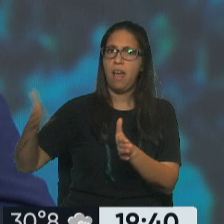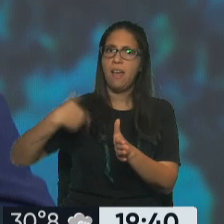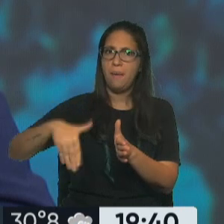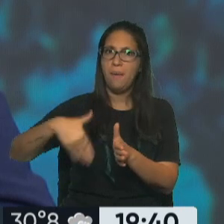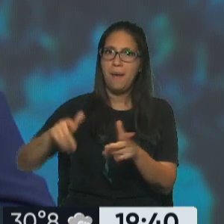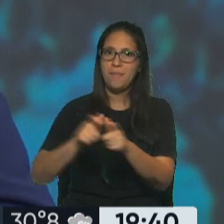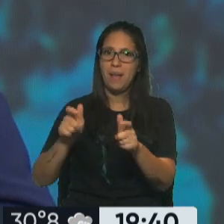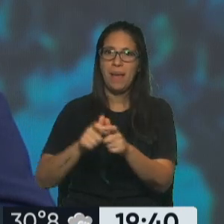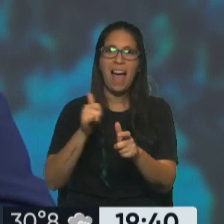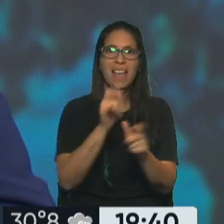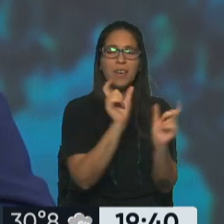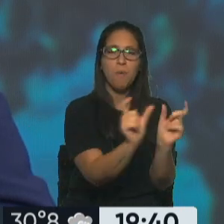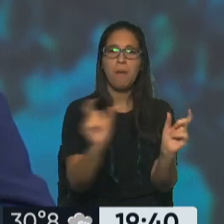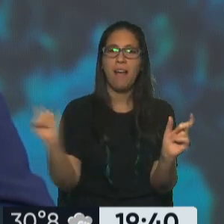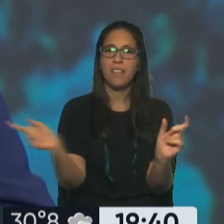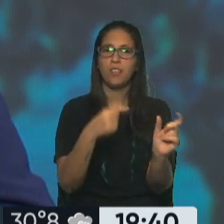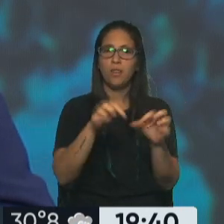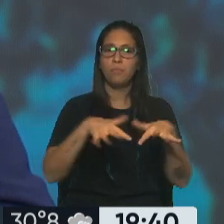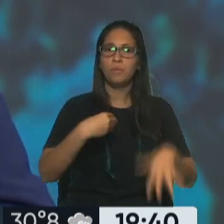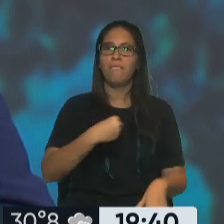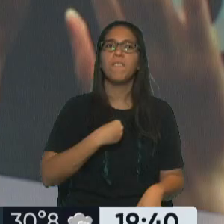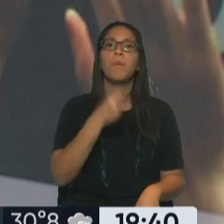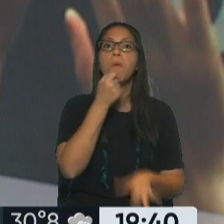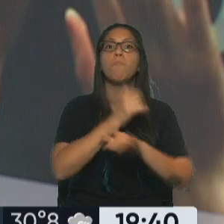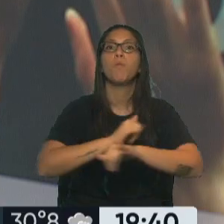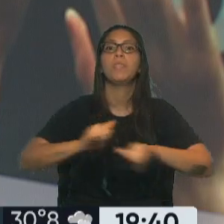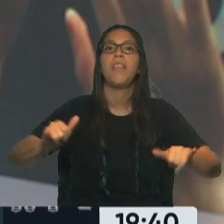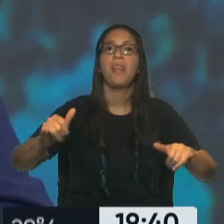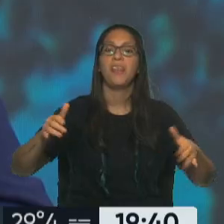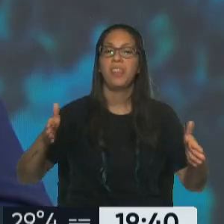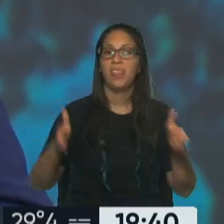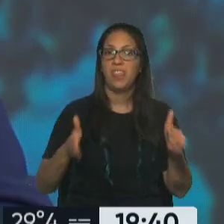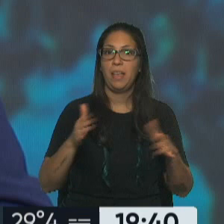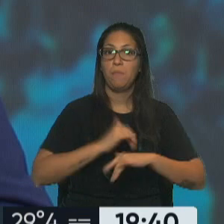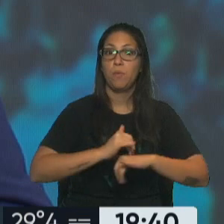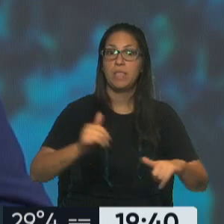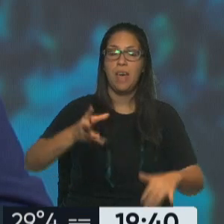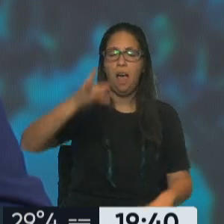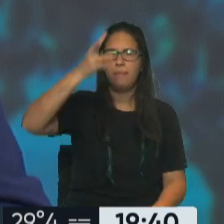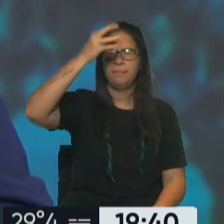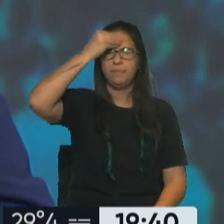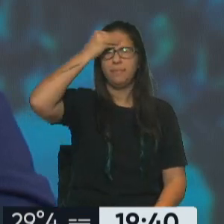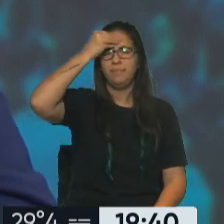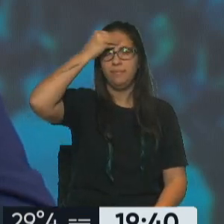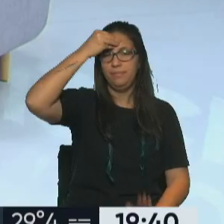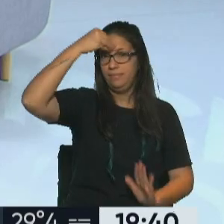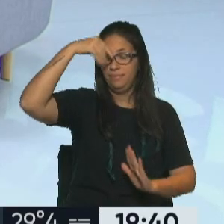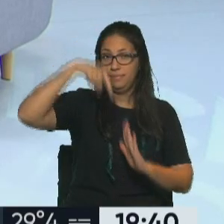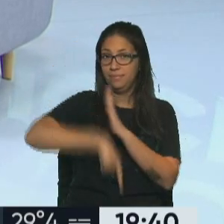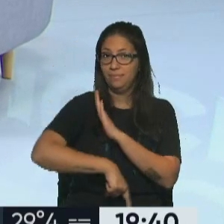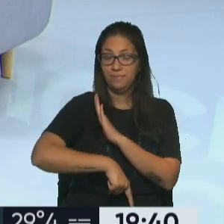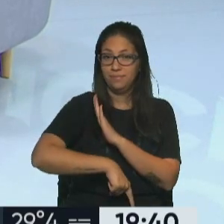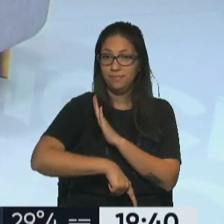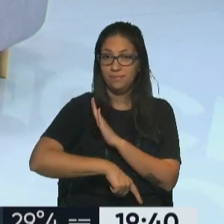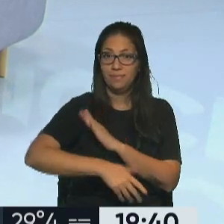y y hay secciones que la gente se fanatiz las publicidades las publicidades son algo viste que te quedó grabado eh esas publicidades que